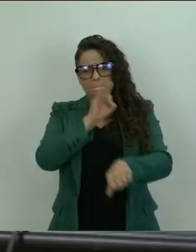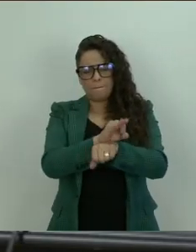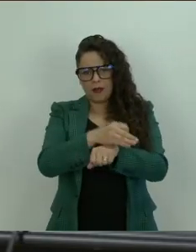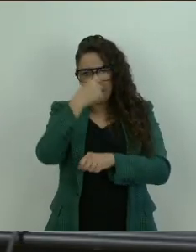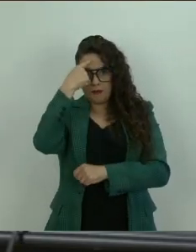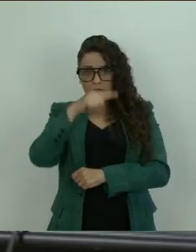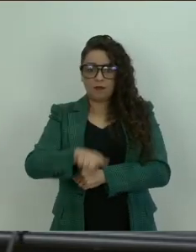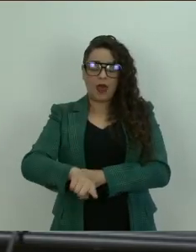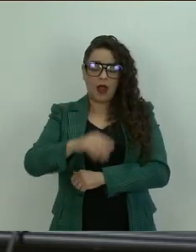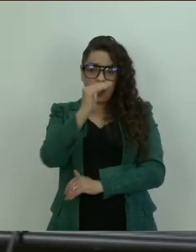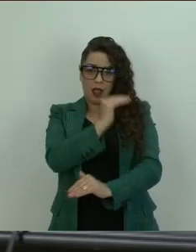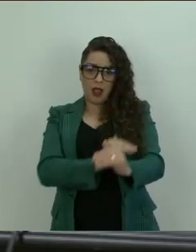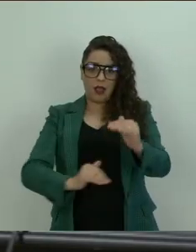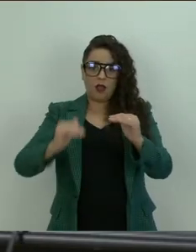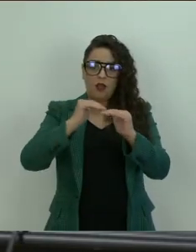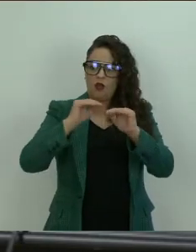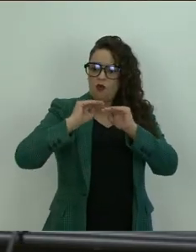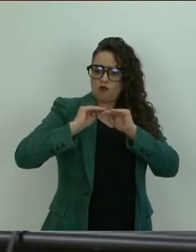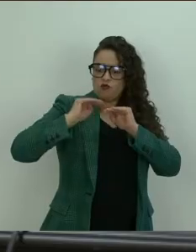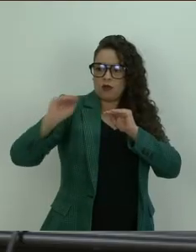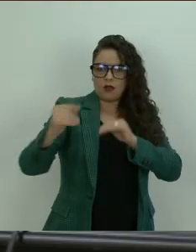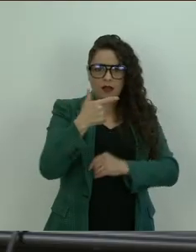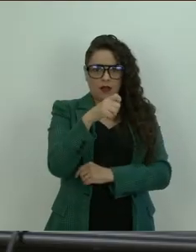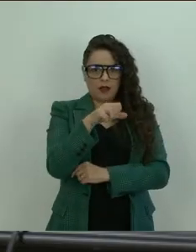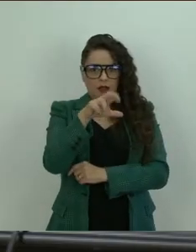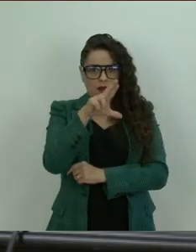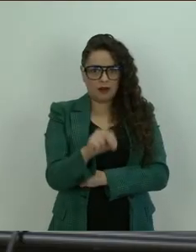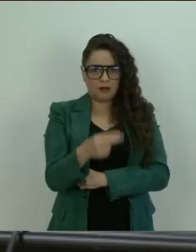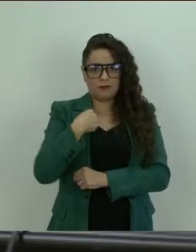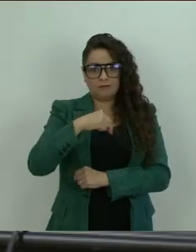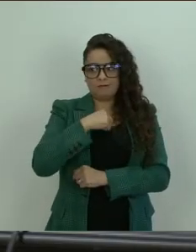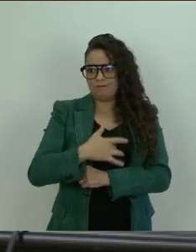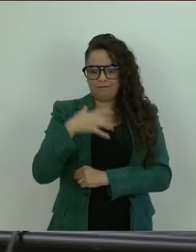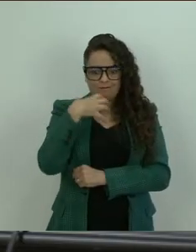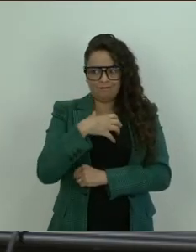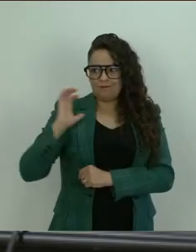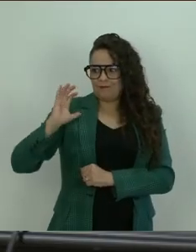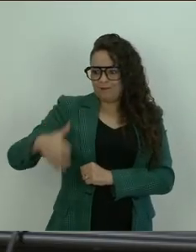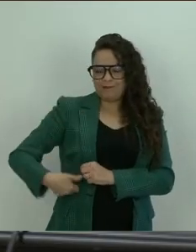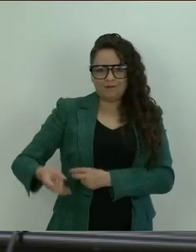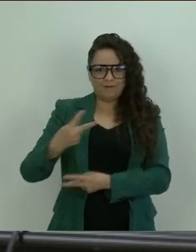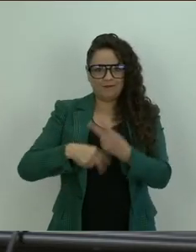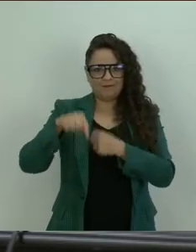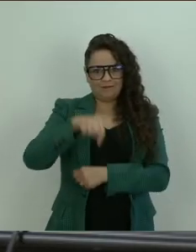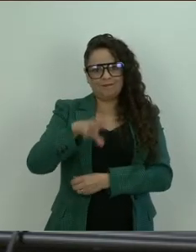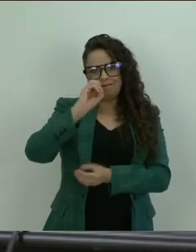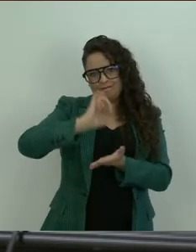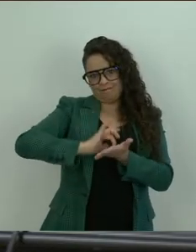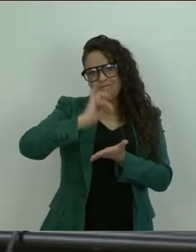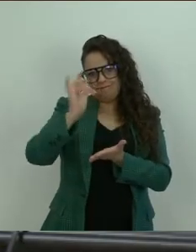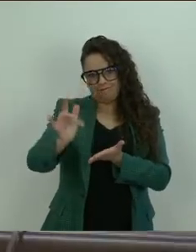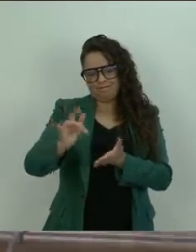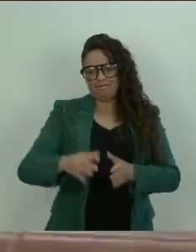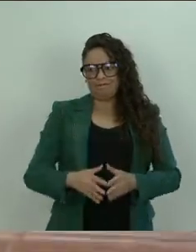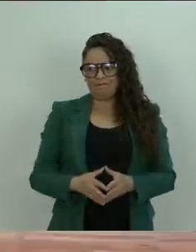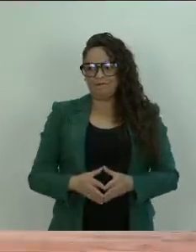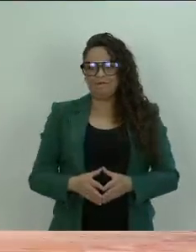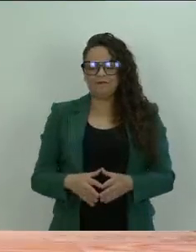derechos humanos. Es un honor para nosotros tenerla en este tribunal. Muchas gracias, doctora. Gracias.